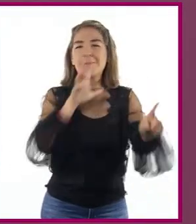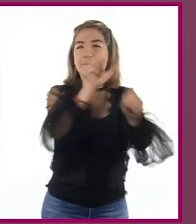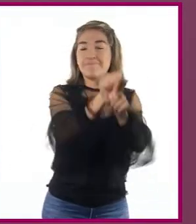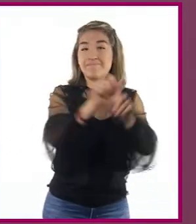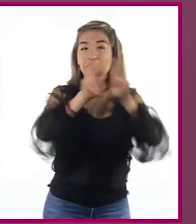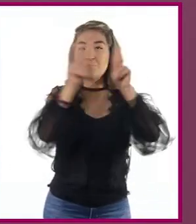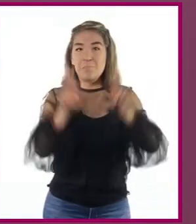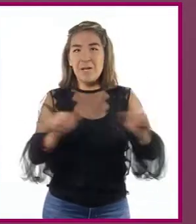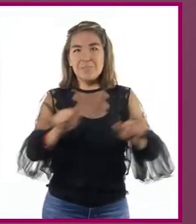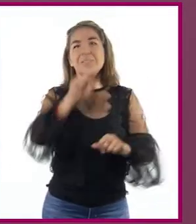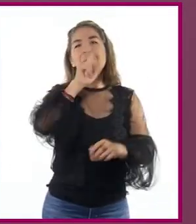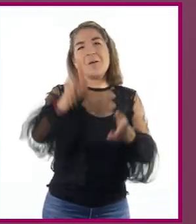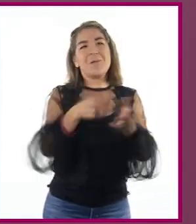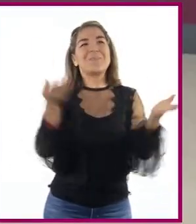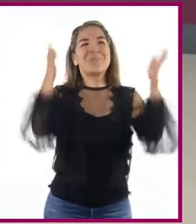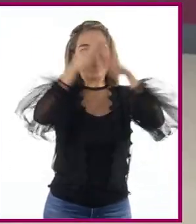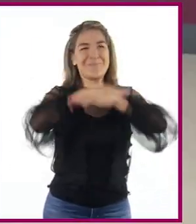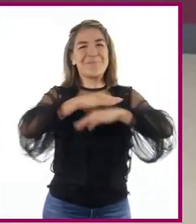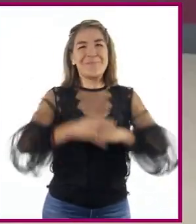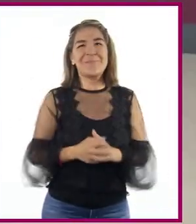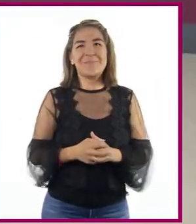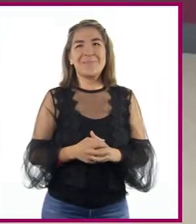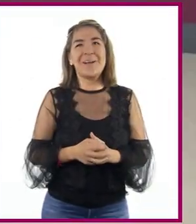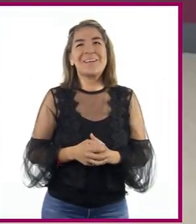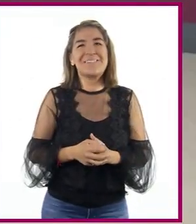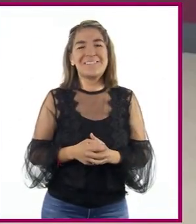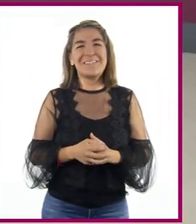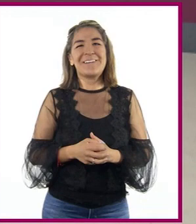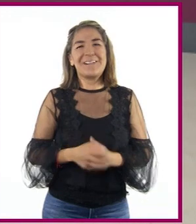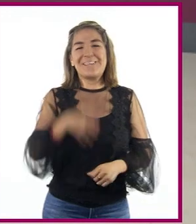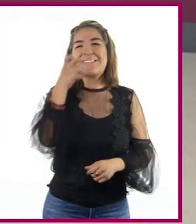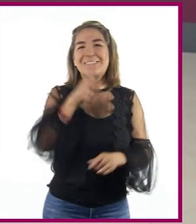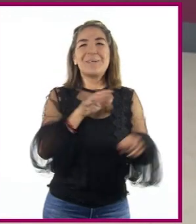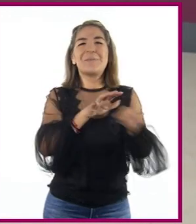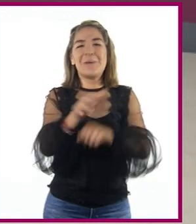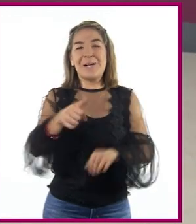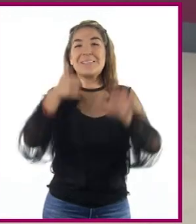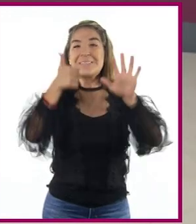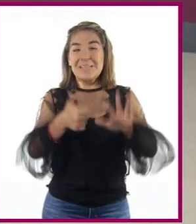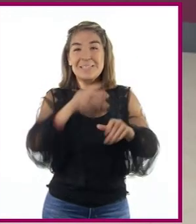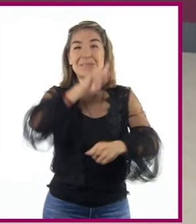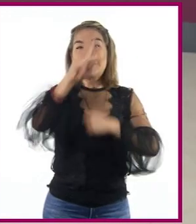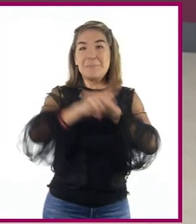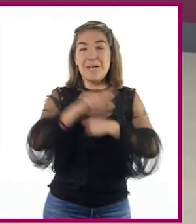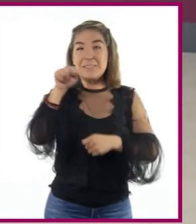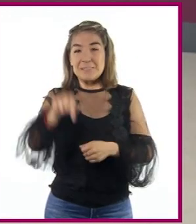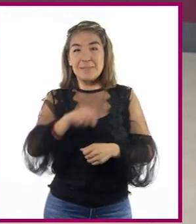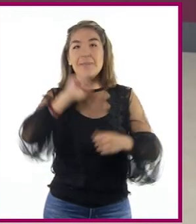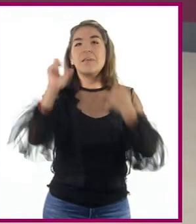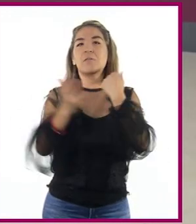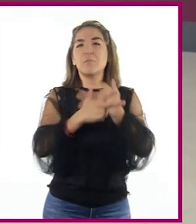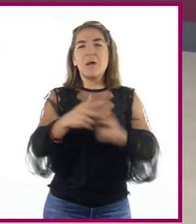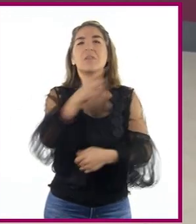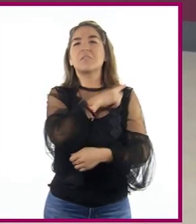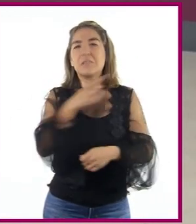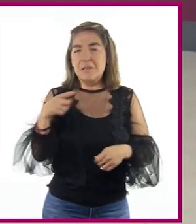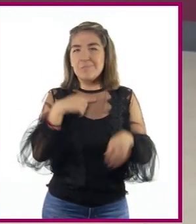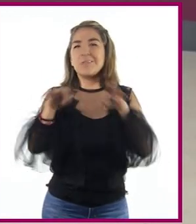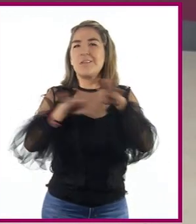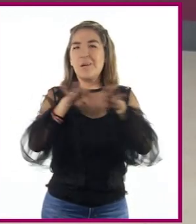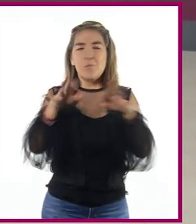paz y la reconciliación. Al principio, solo 6 países de Europa empezaron a trabajar